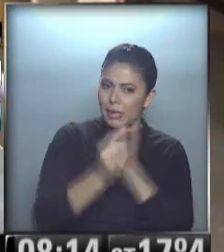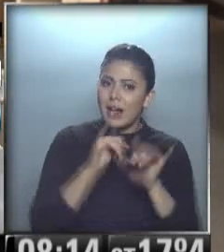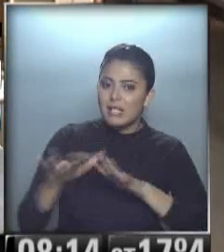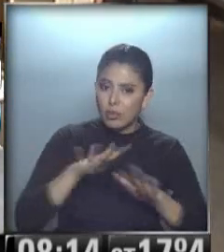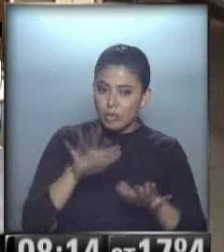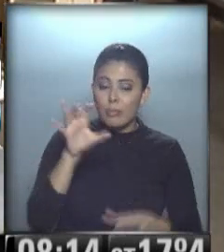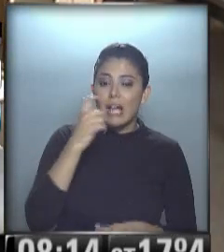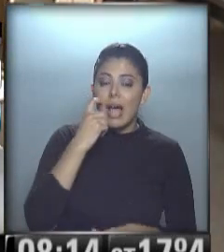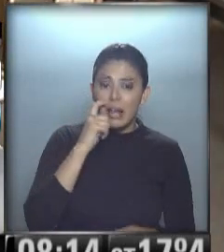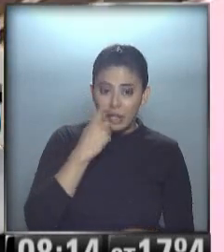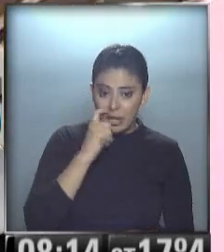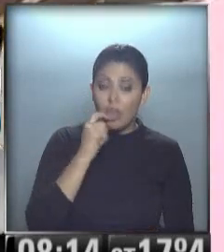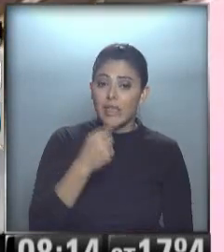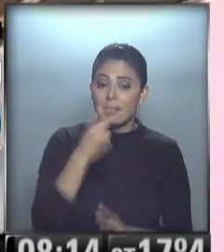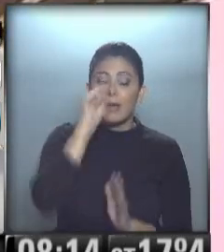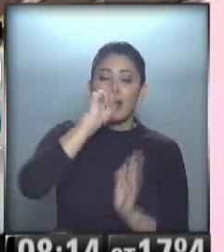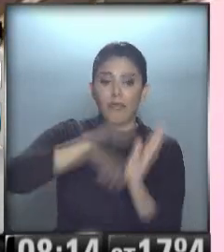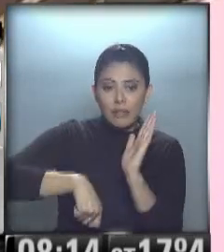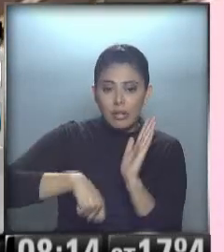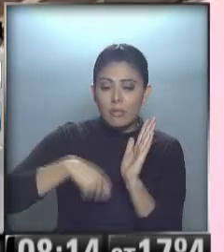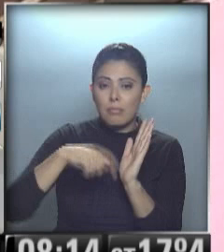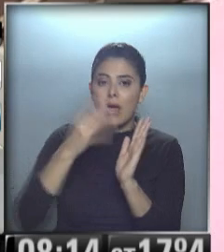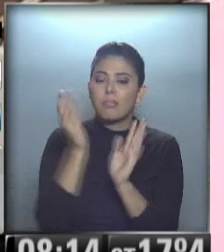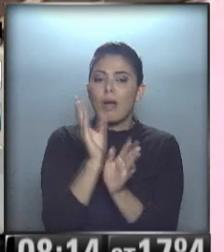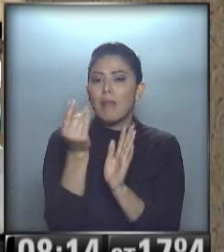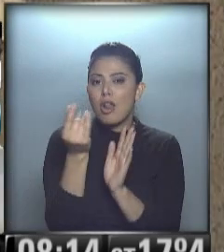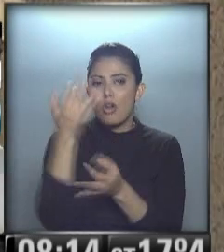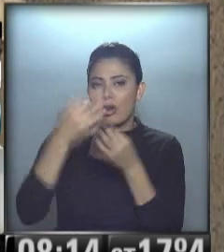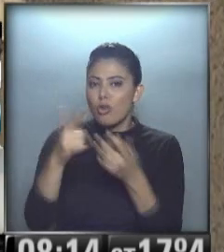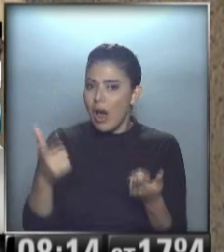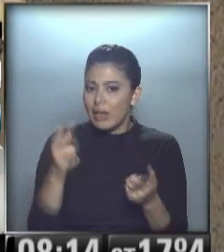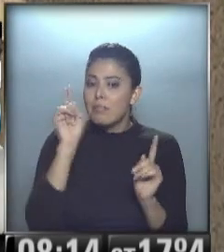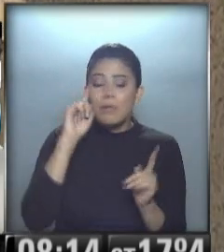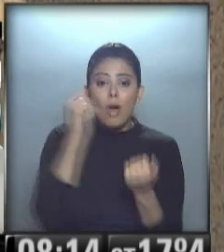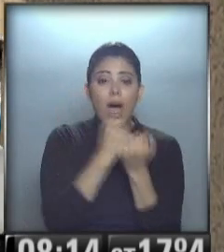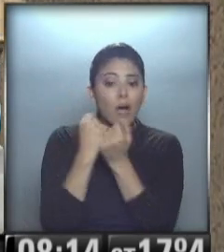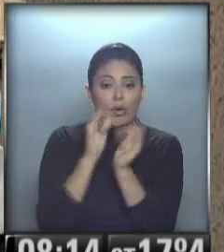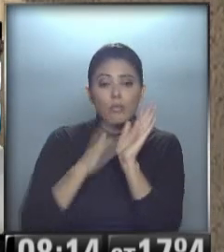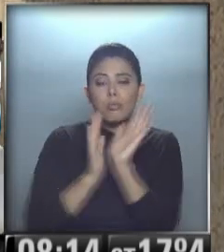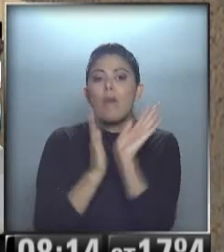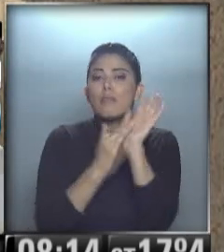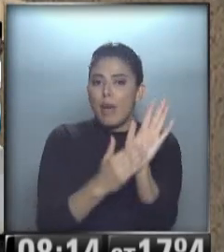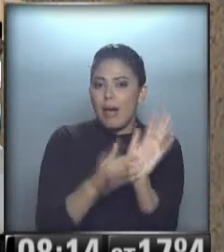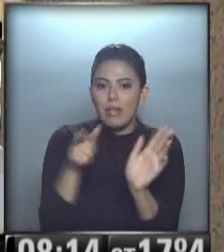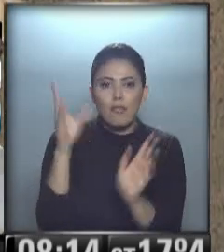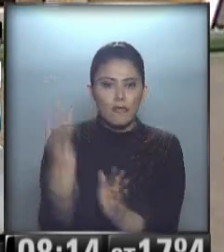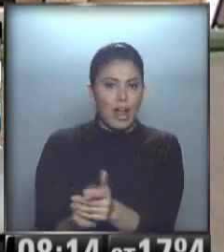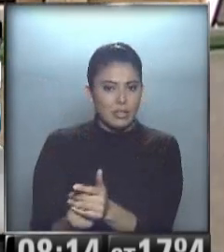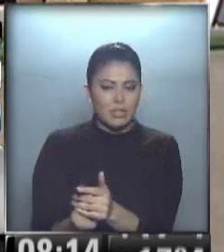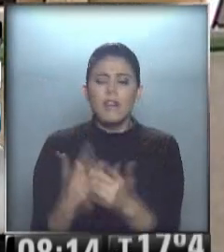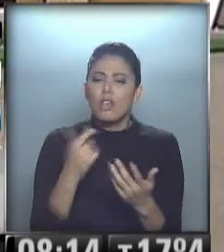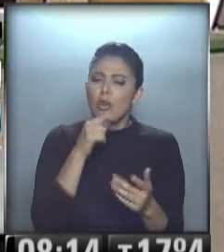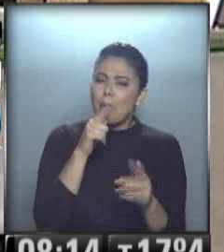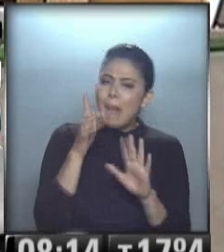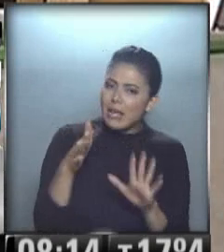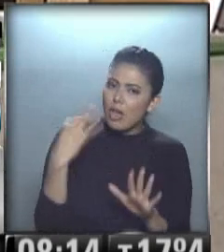situación en Entre Ríos, que este acta no tiene peso jurídico y que este acuerdo forma parte de la prueba del delito. Entonces, esto es similar